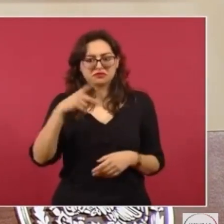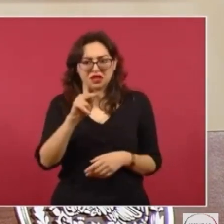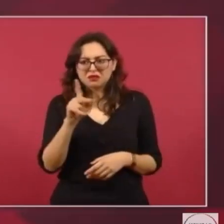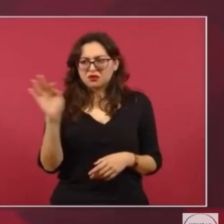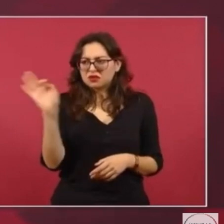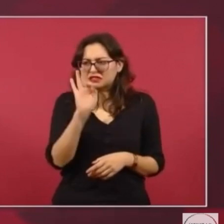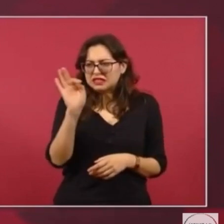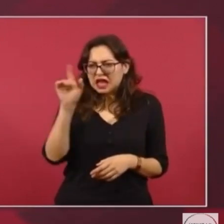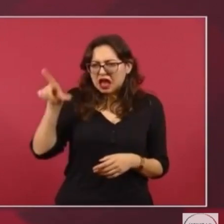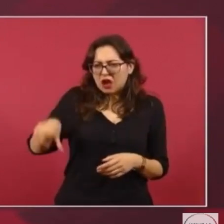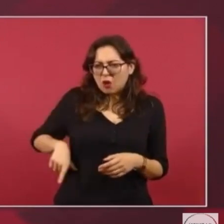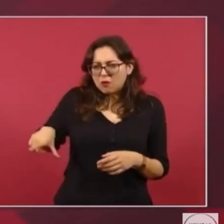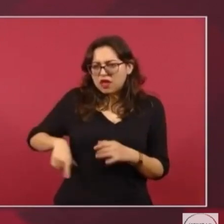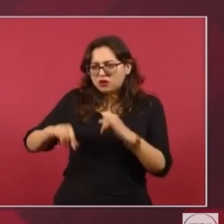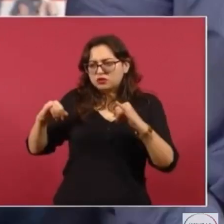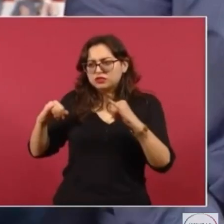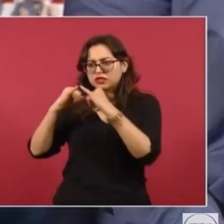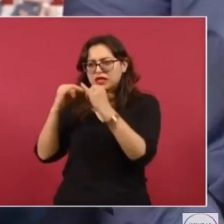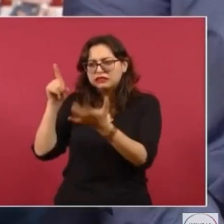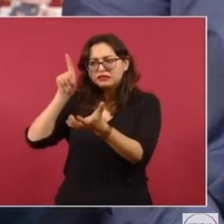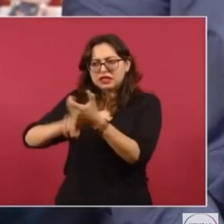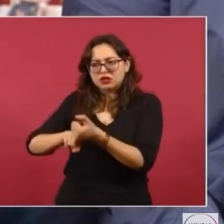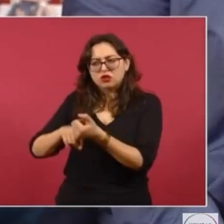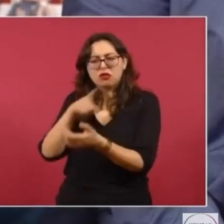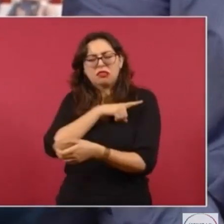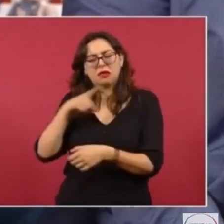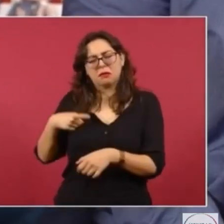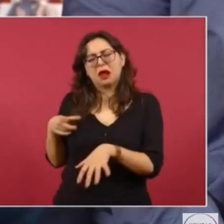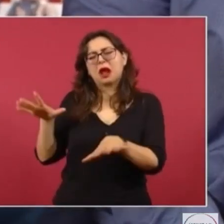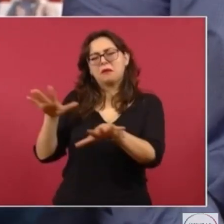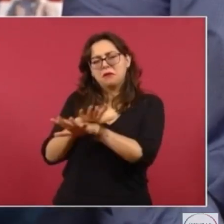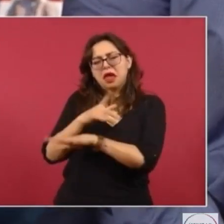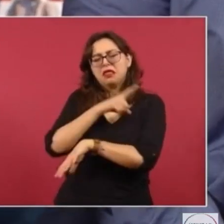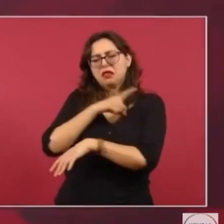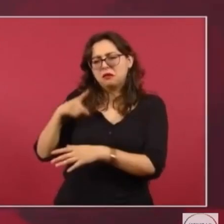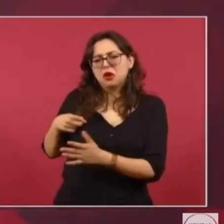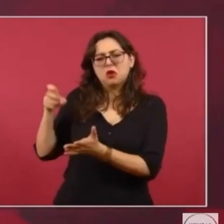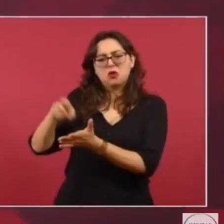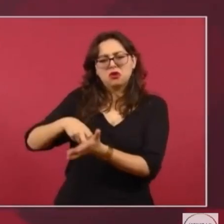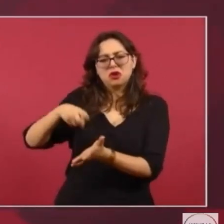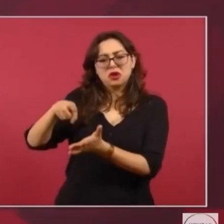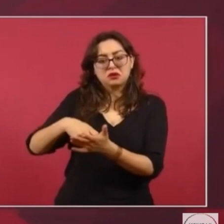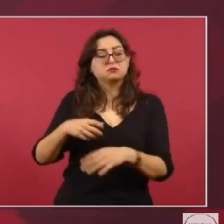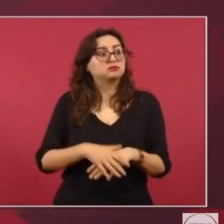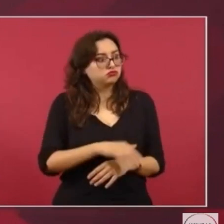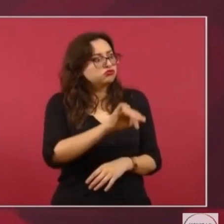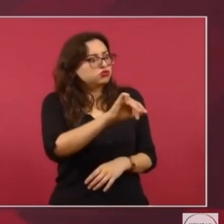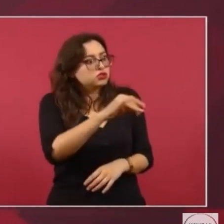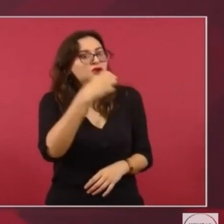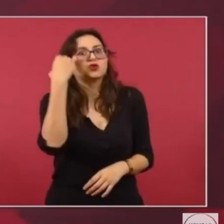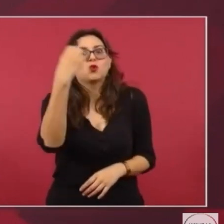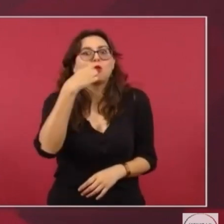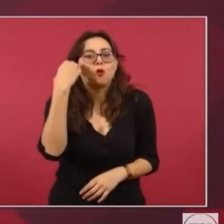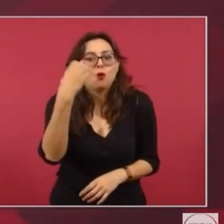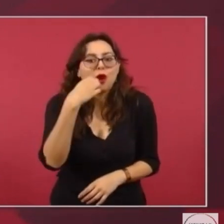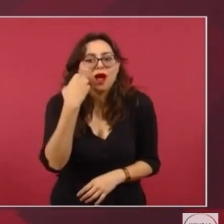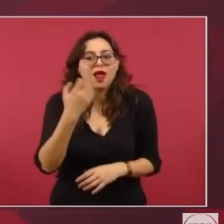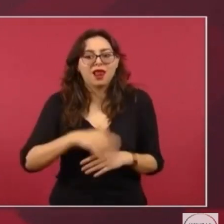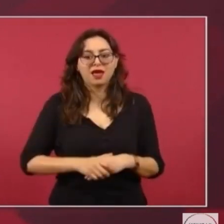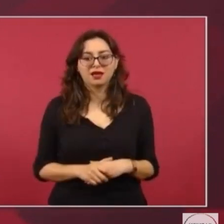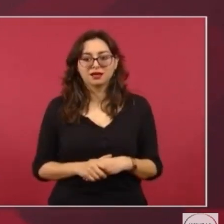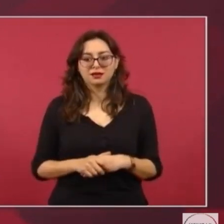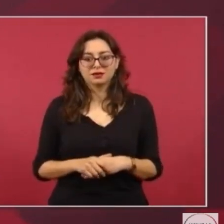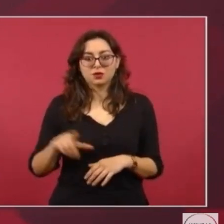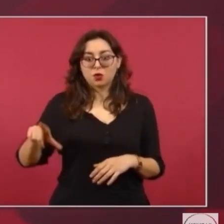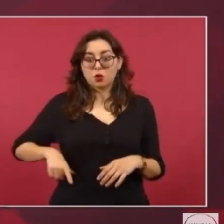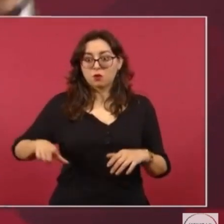modifica. Presidente, se lo pregunto, ¿se considera allí esto? ¿Se debe hacer así? Sí, en las escuelas. Fuera de edificios